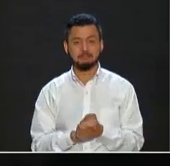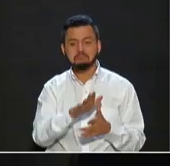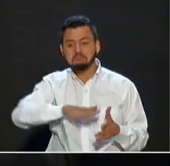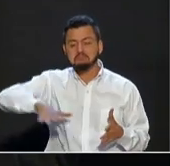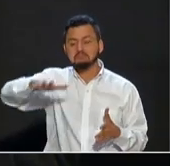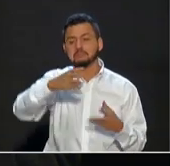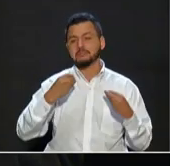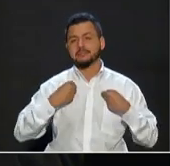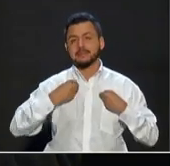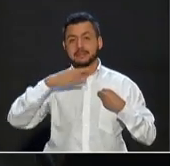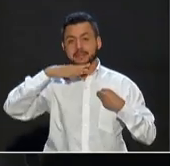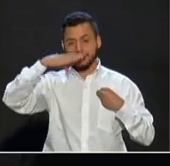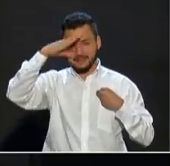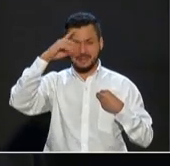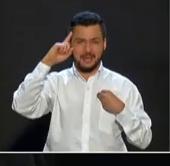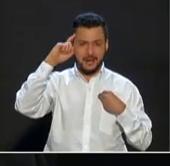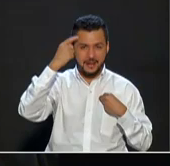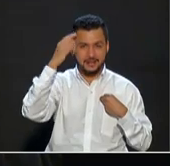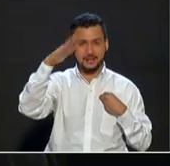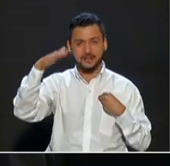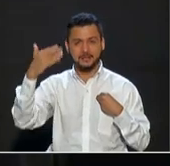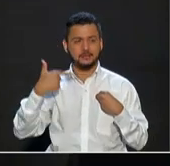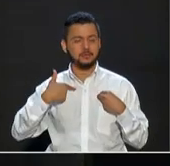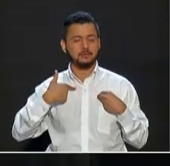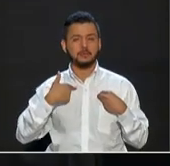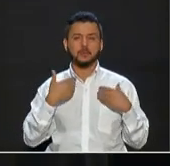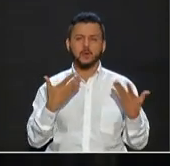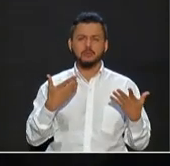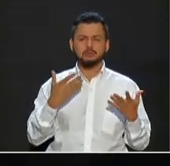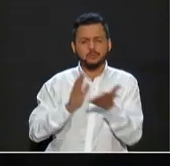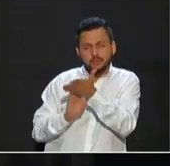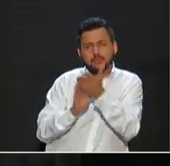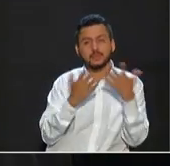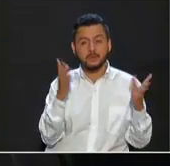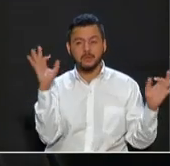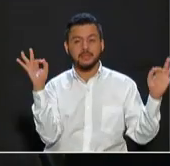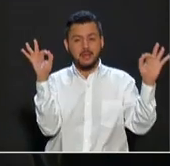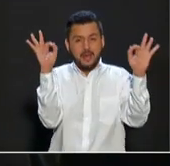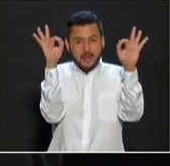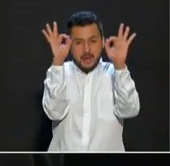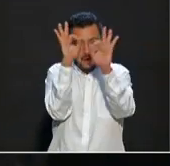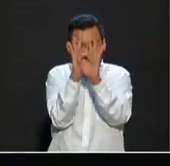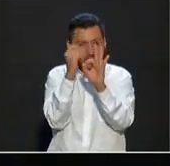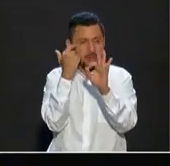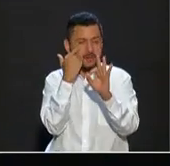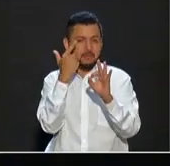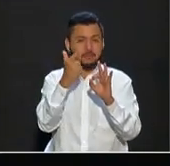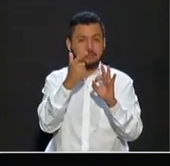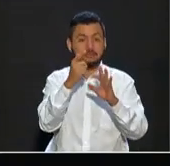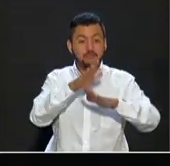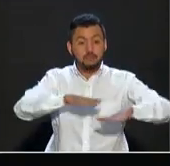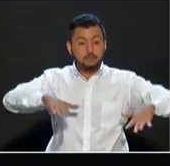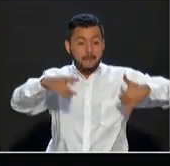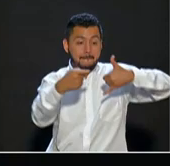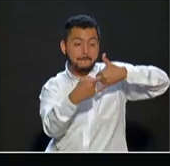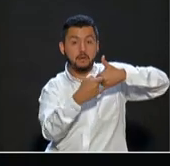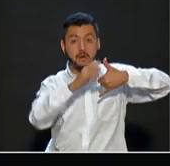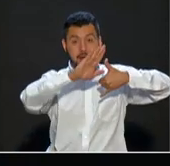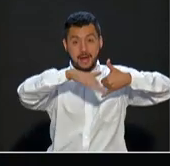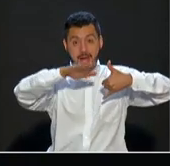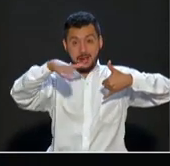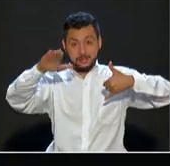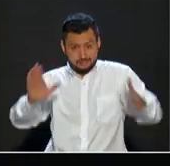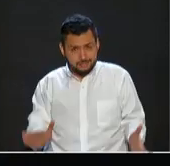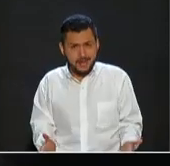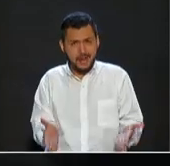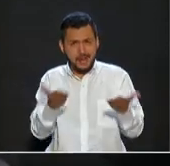un nuevo enfoque de trabajo decente que implica reindustrializar antioquia e impulsar la lo